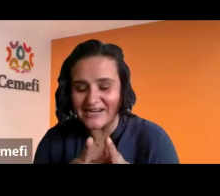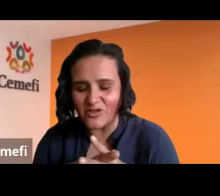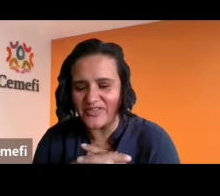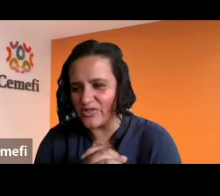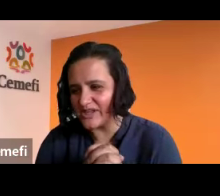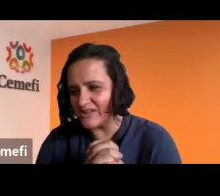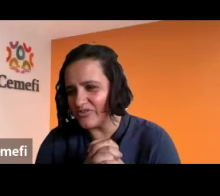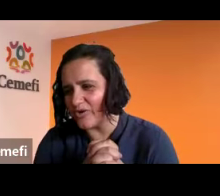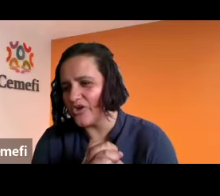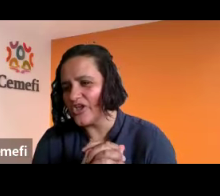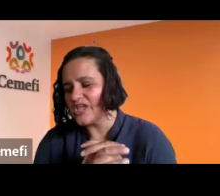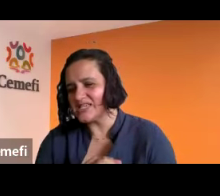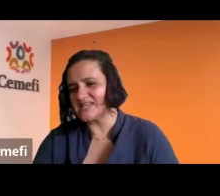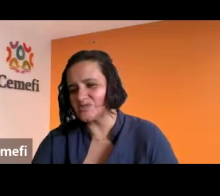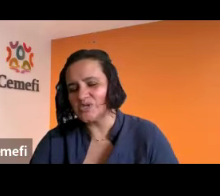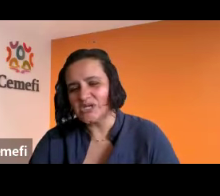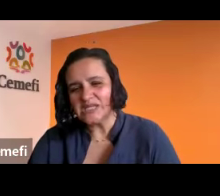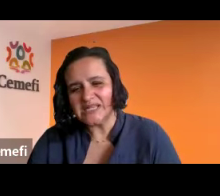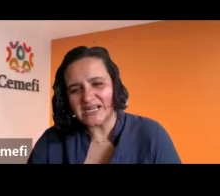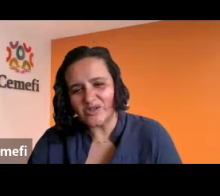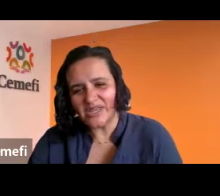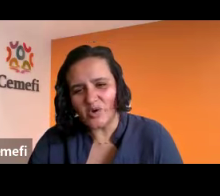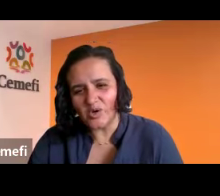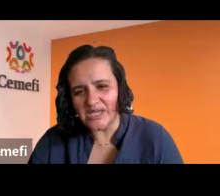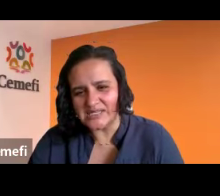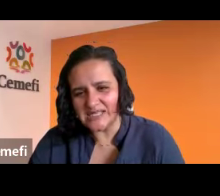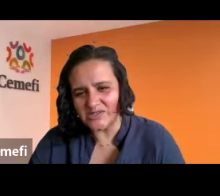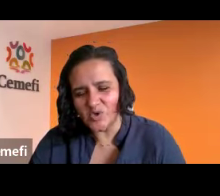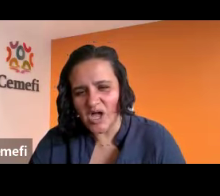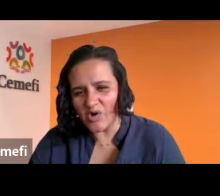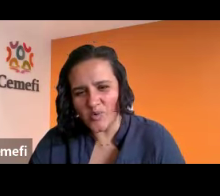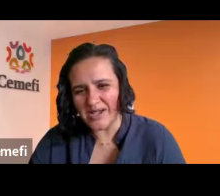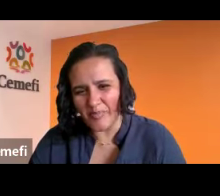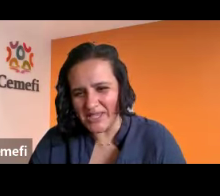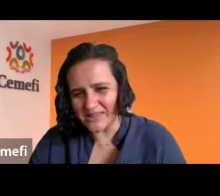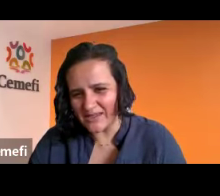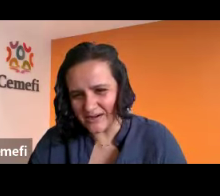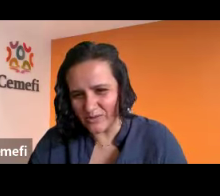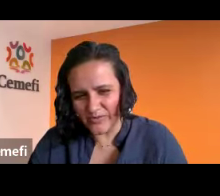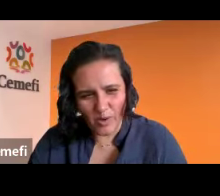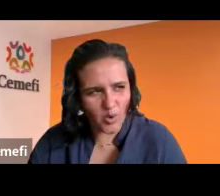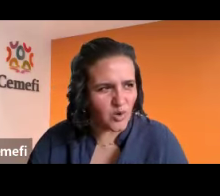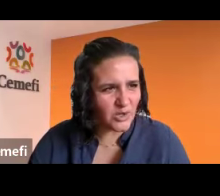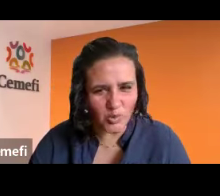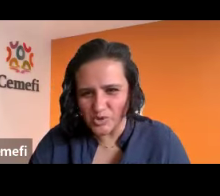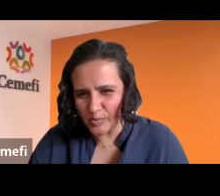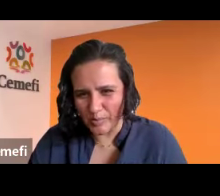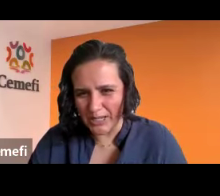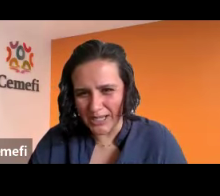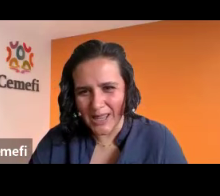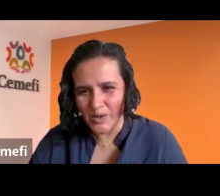para redondeo, de redondeo. Exacto, de redondeo. Yo hago una campaña de redondeo con